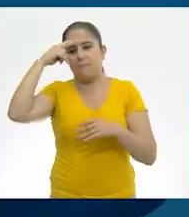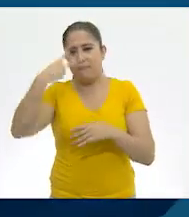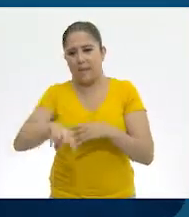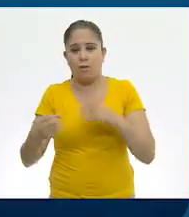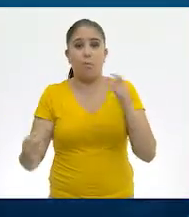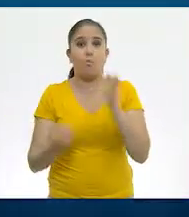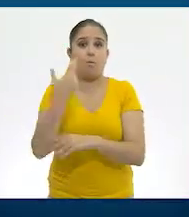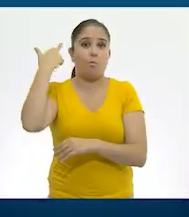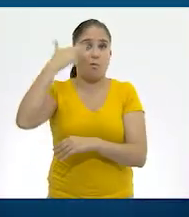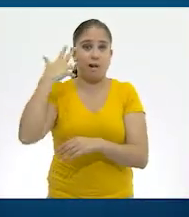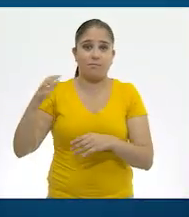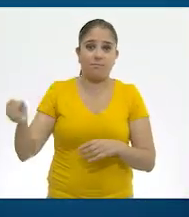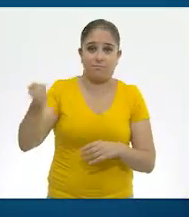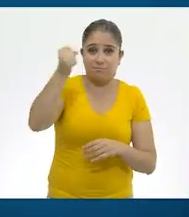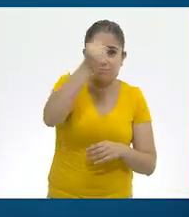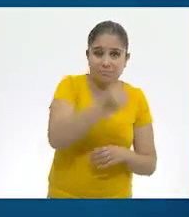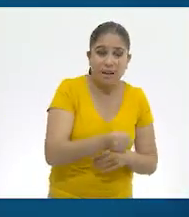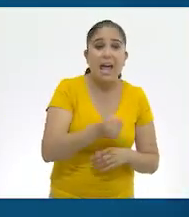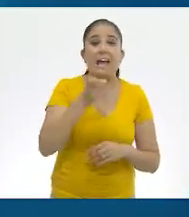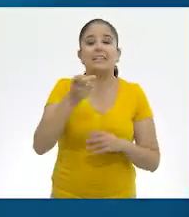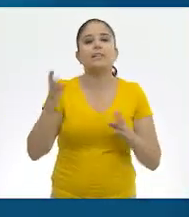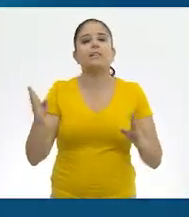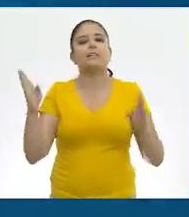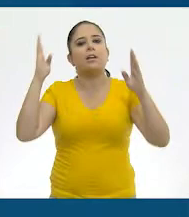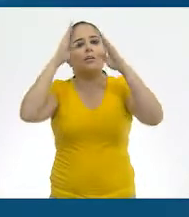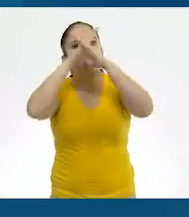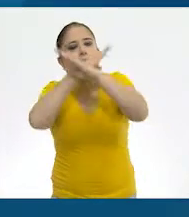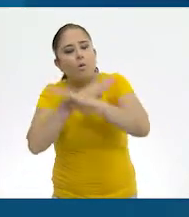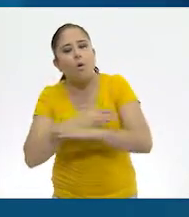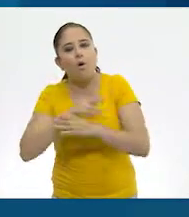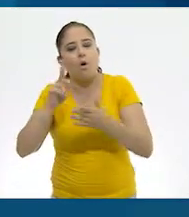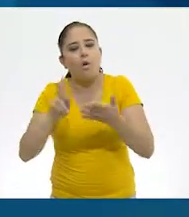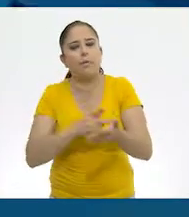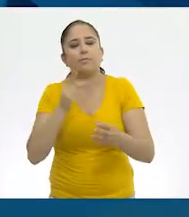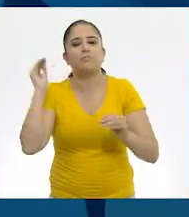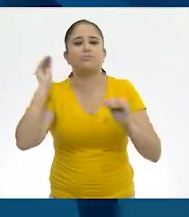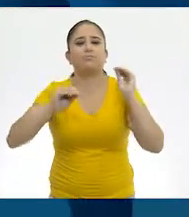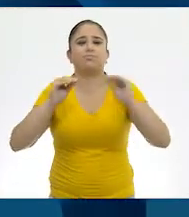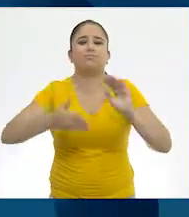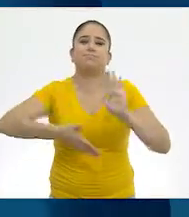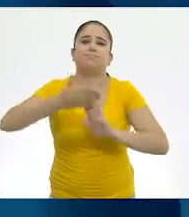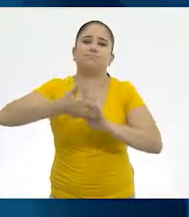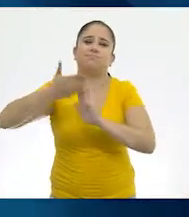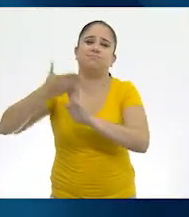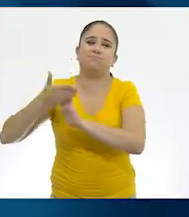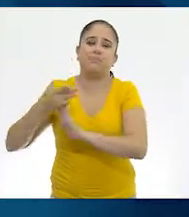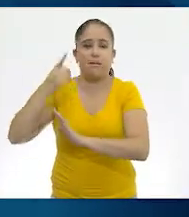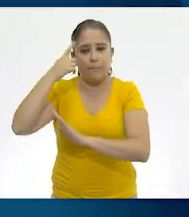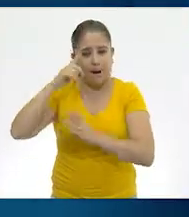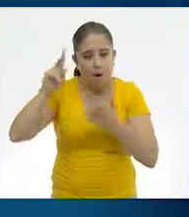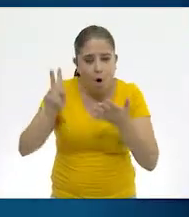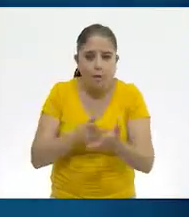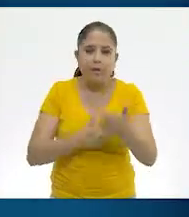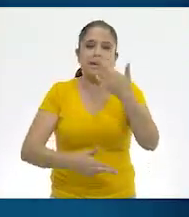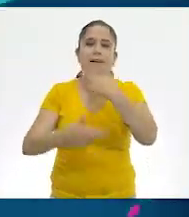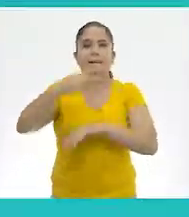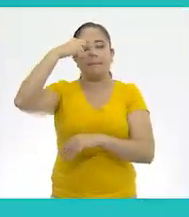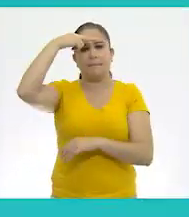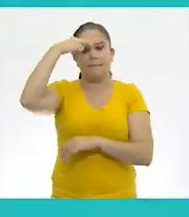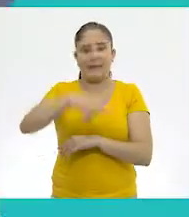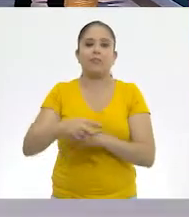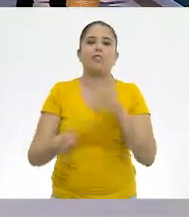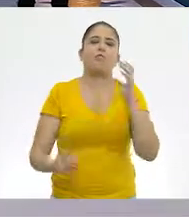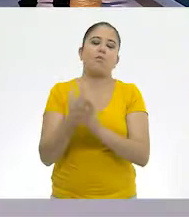fue un periodo de reconciliación política y reconstrucción para el país, en el que los gobiernos liberales lograron llevar a la práctica